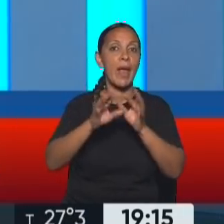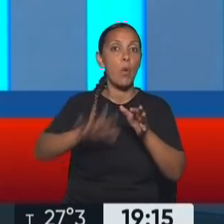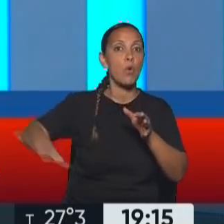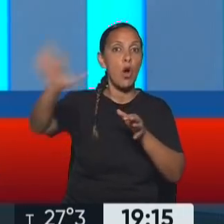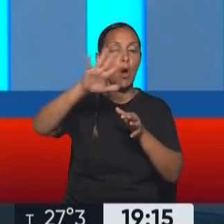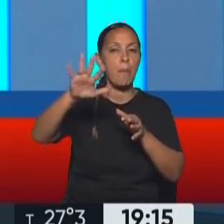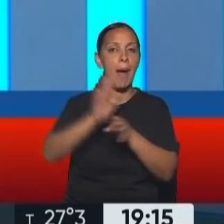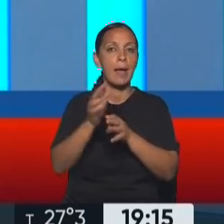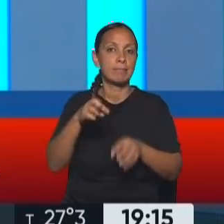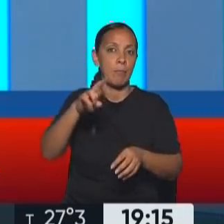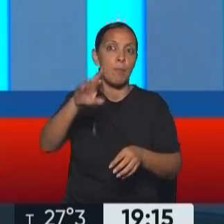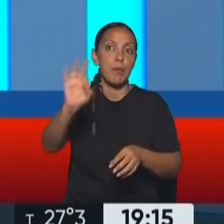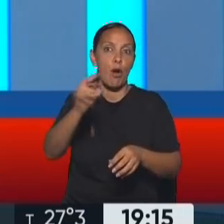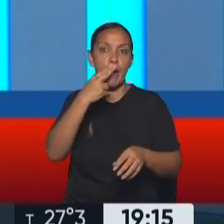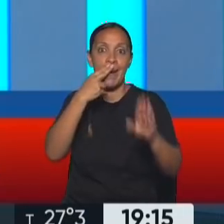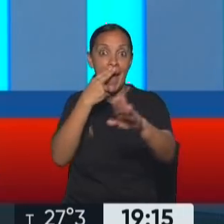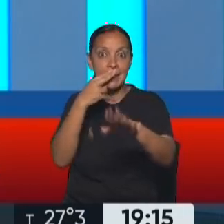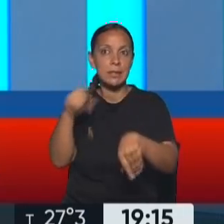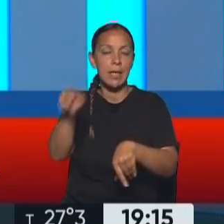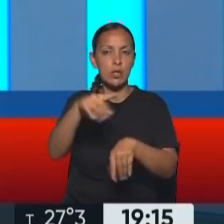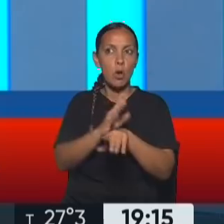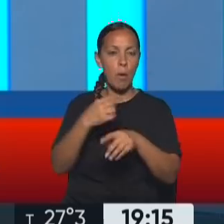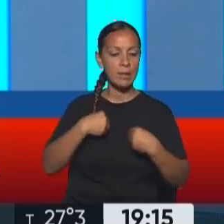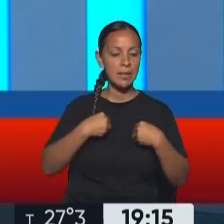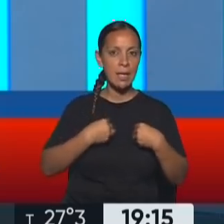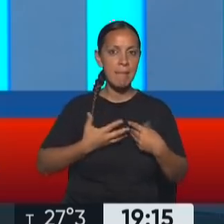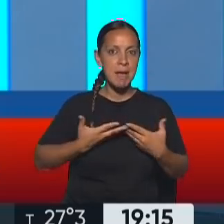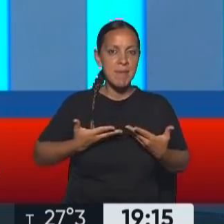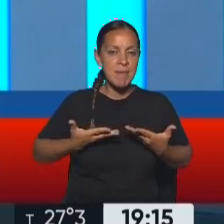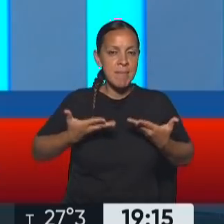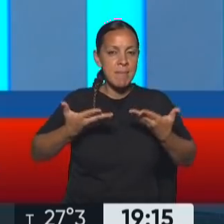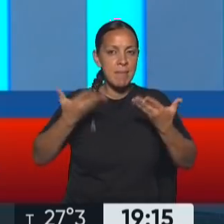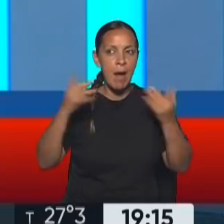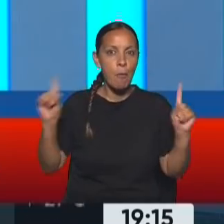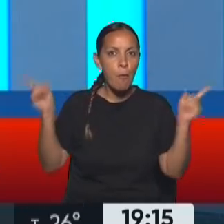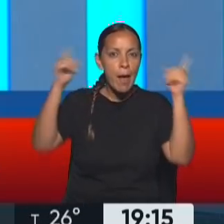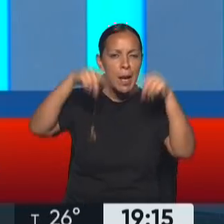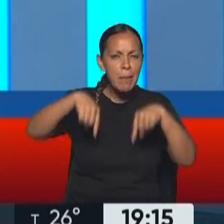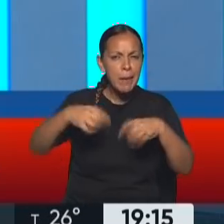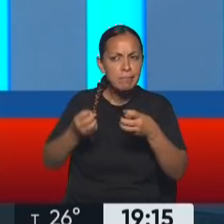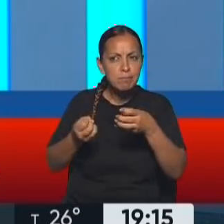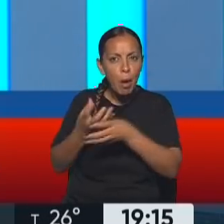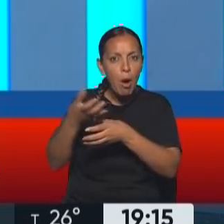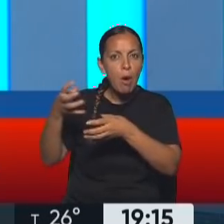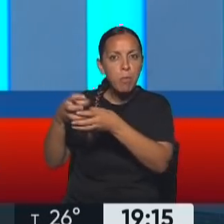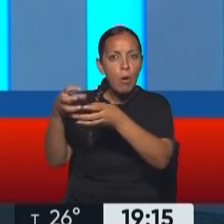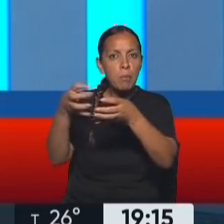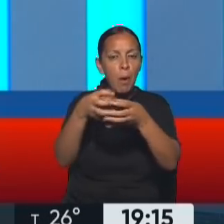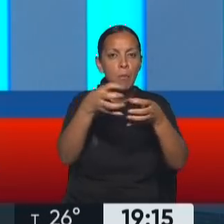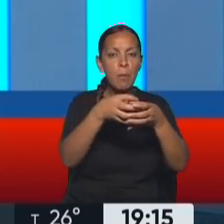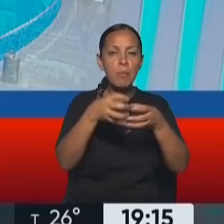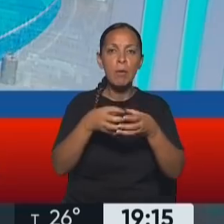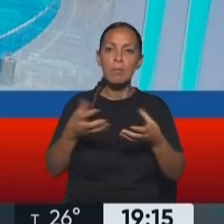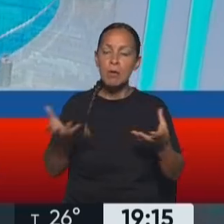se han sentido como alimentados por este conflicto. No solo en Ucrania, han resurgido los sectores nazis en diferentes sectores. Porque, como producto de los